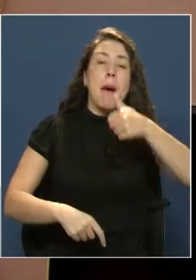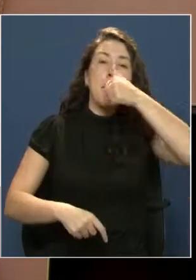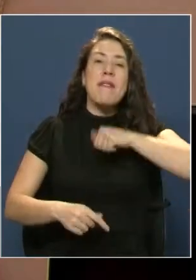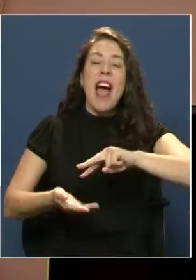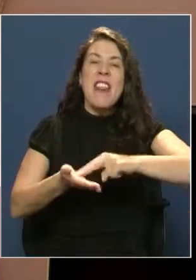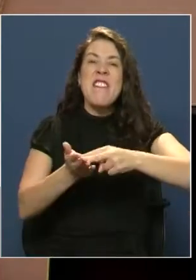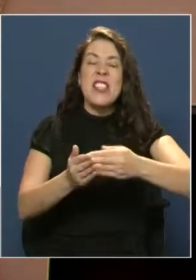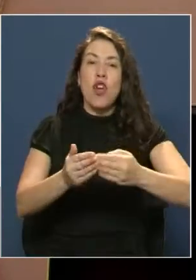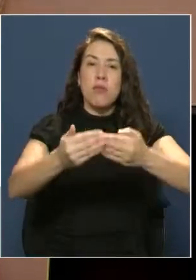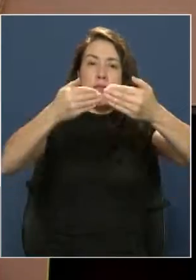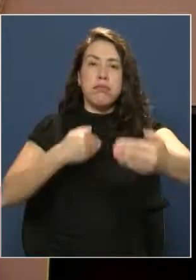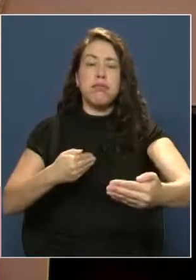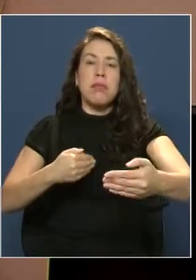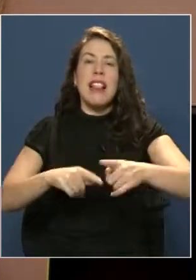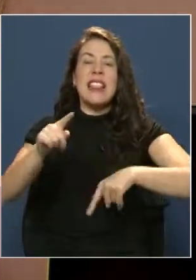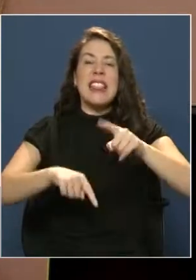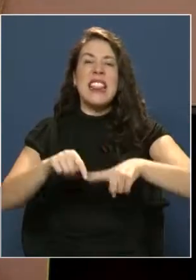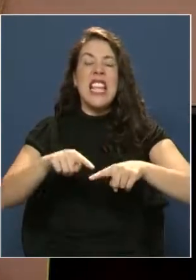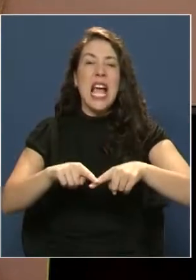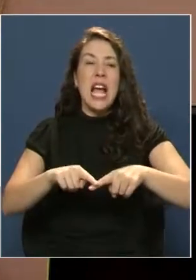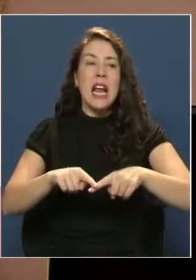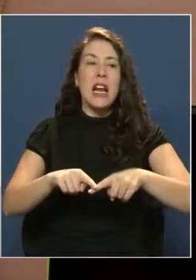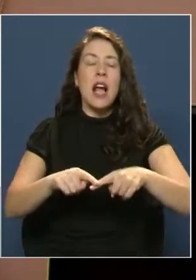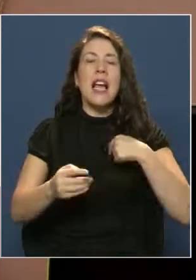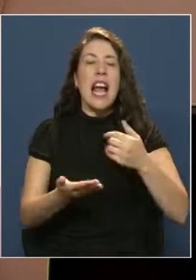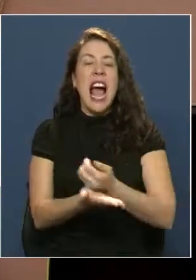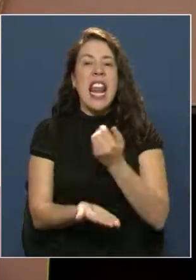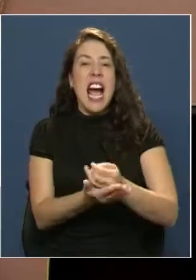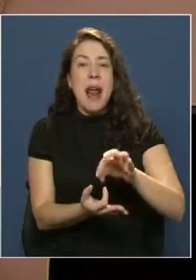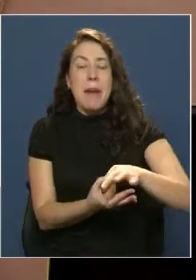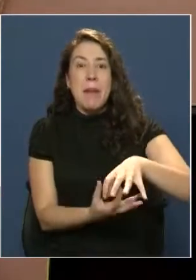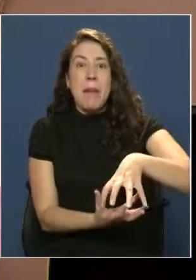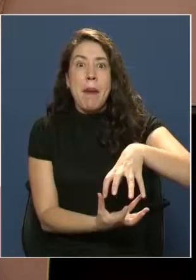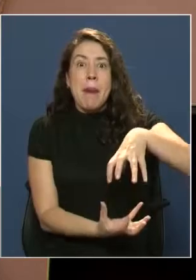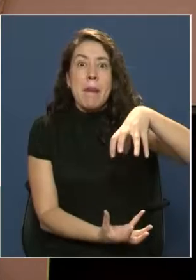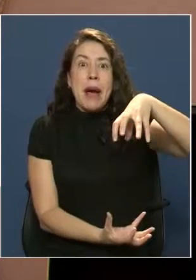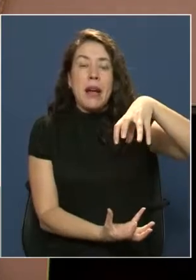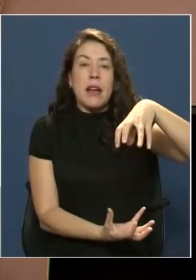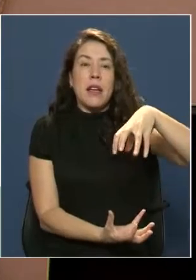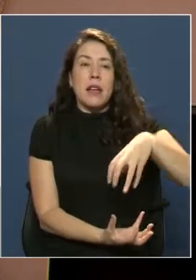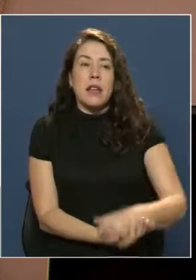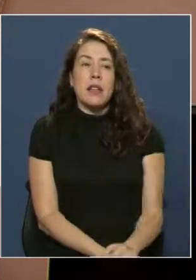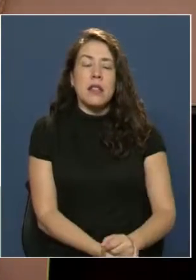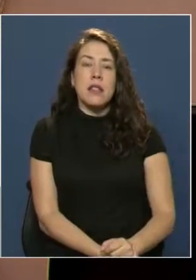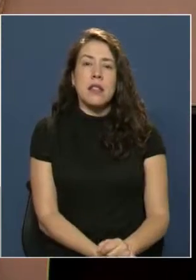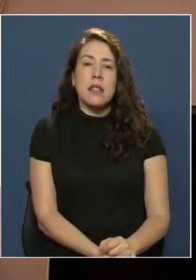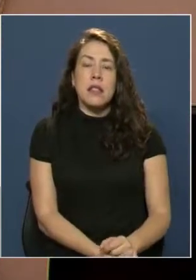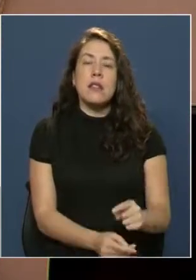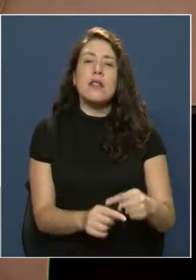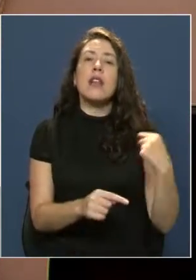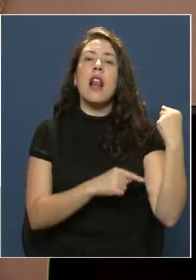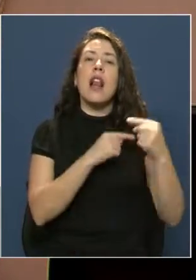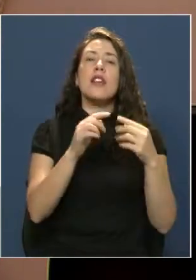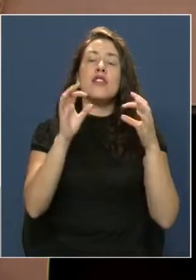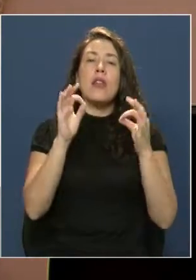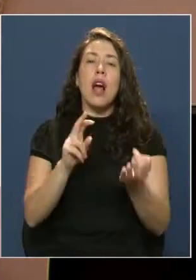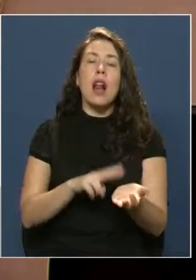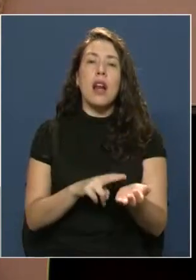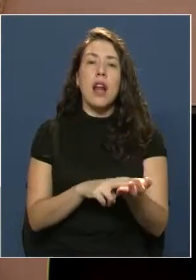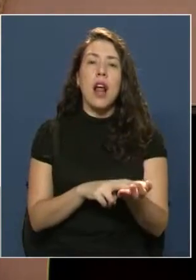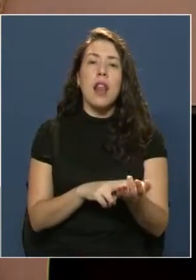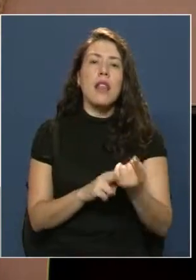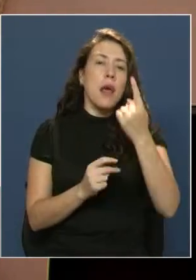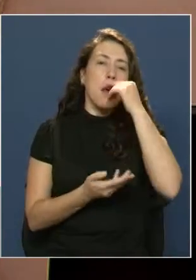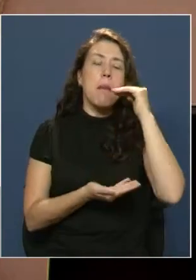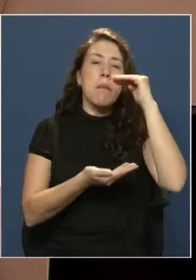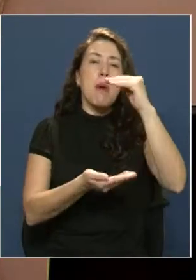de la tierra y de la ambición de ganar cada vez más y más dinero y entrar por esa vía a la historia oficial de